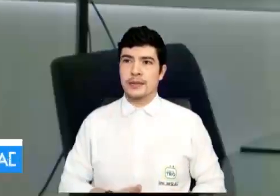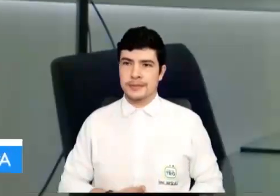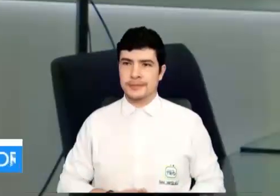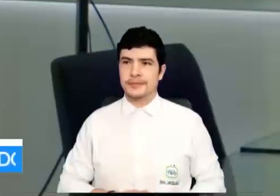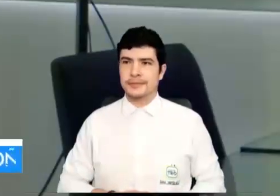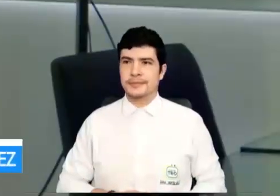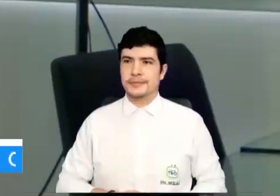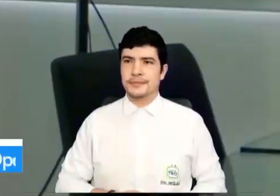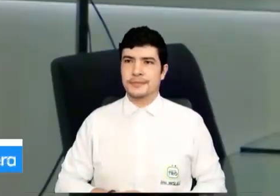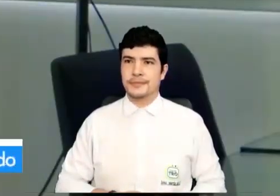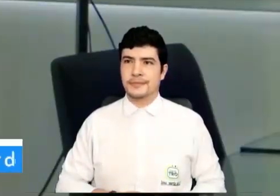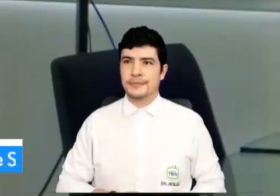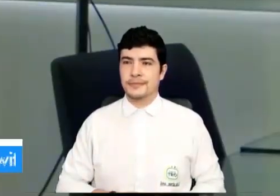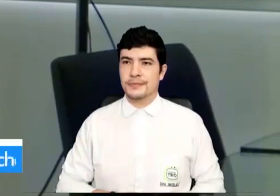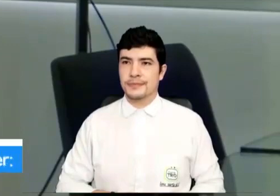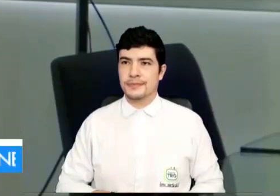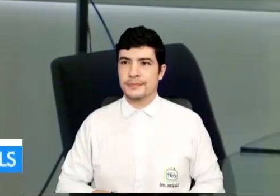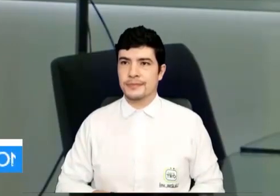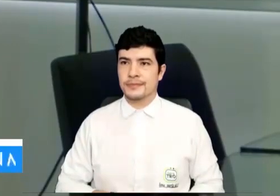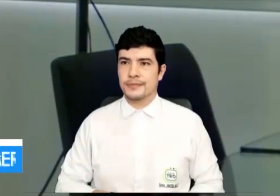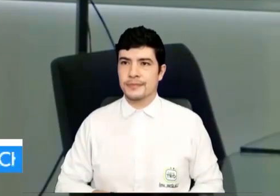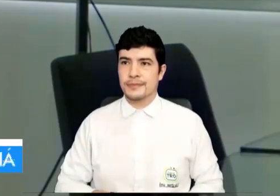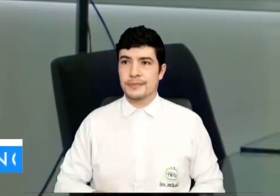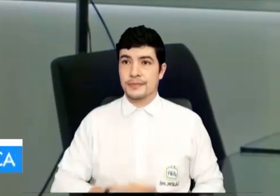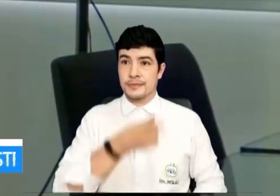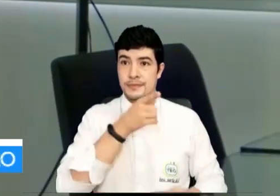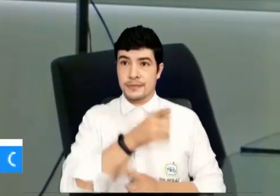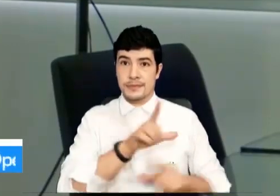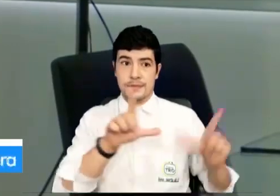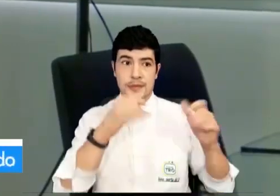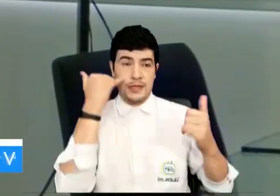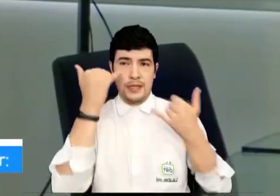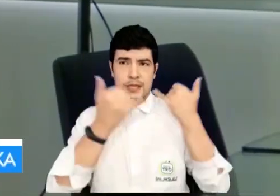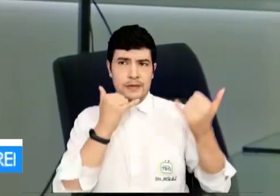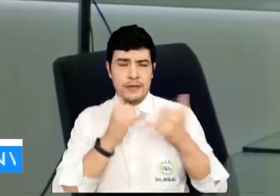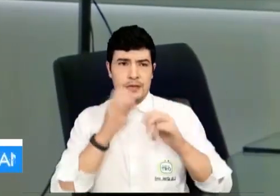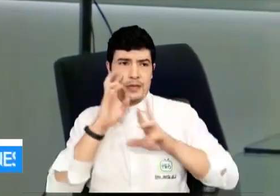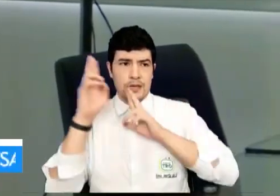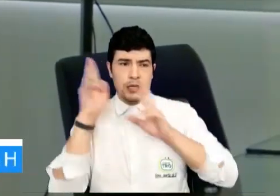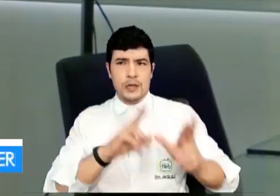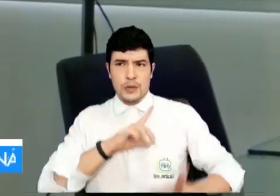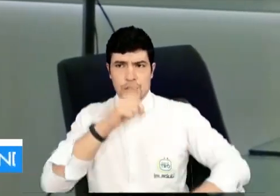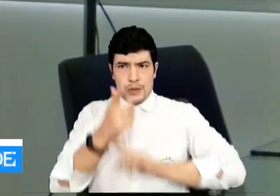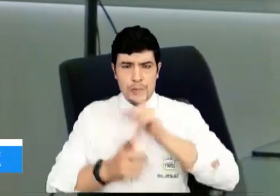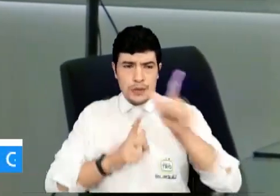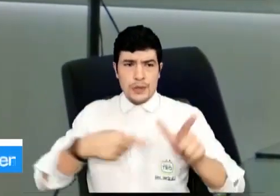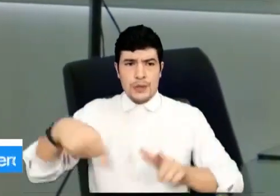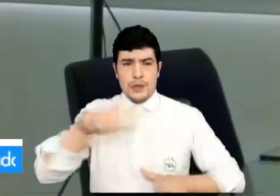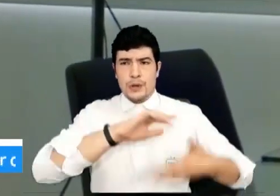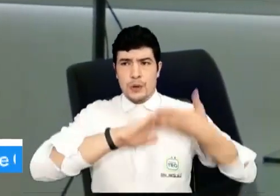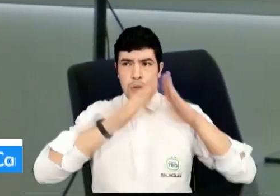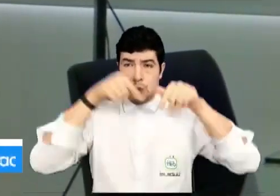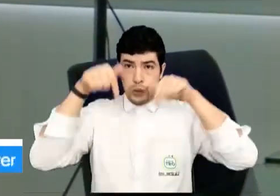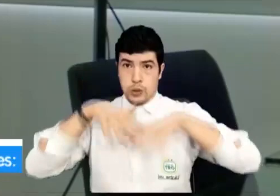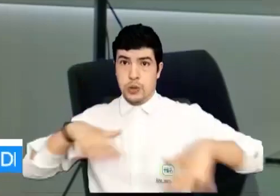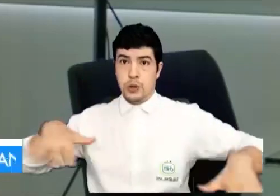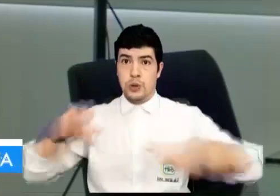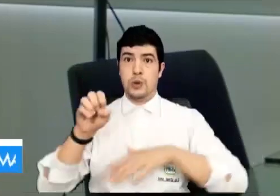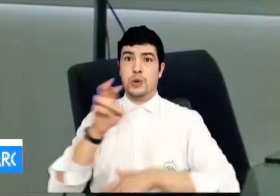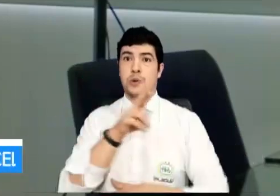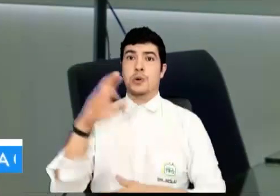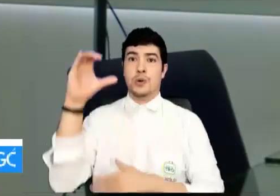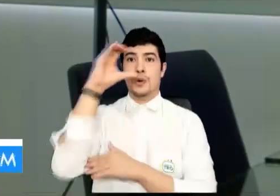ustedes, señores televidentes, que el Canal Tro hoy, 11 de mayo, se une a esta gran estrategia nacional con su segunda señal.